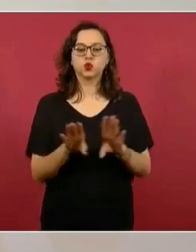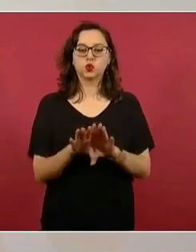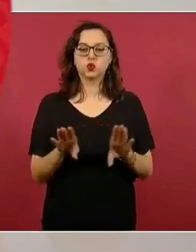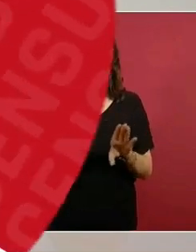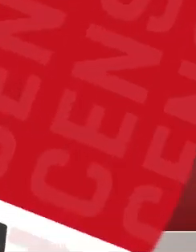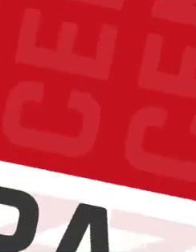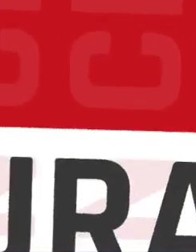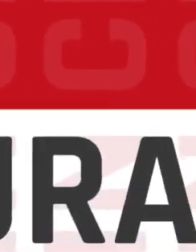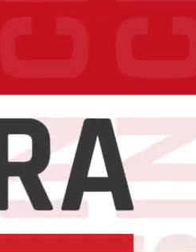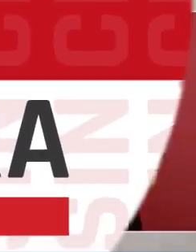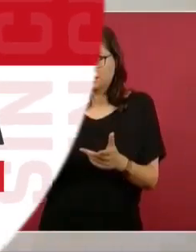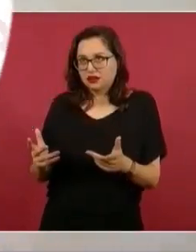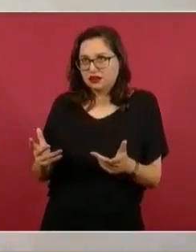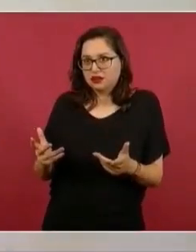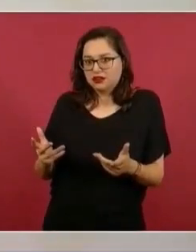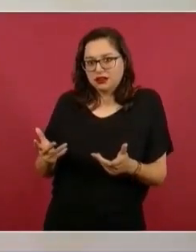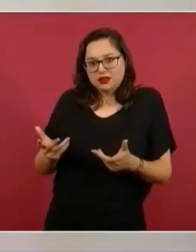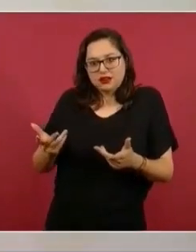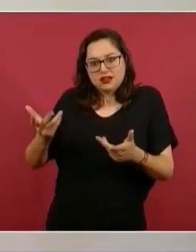Votaron